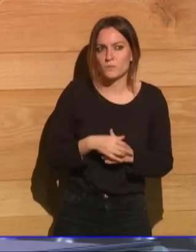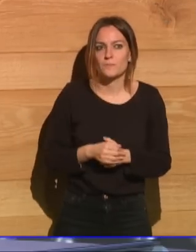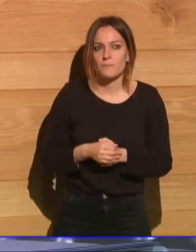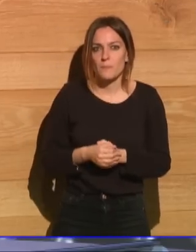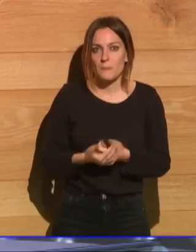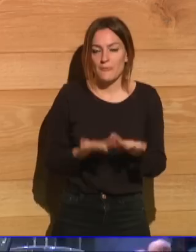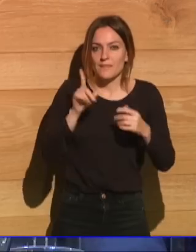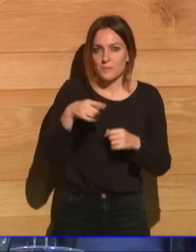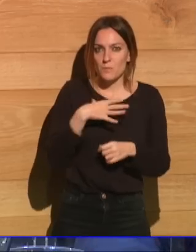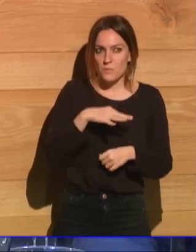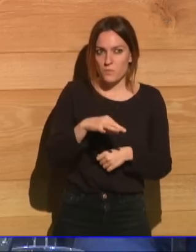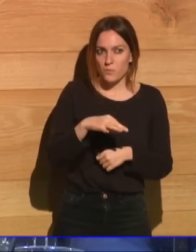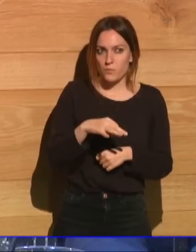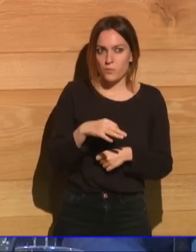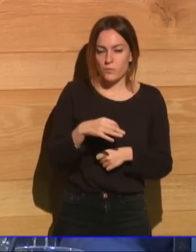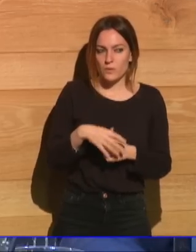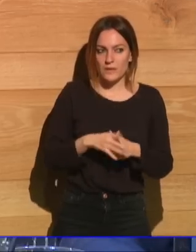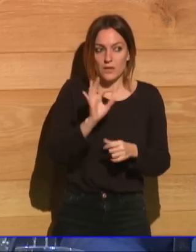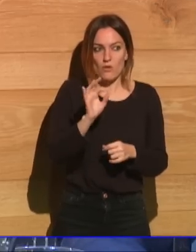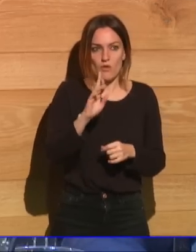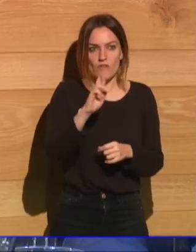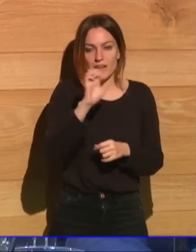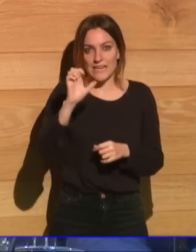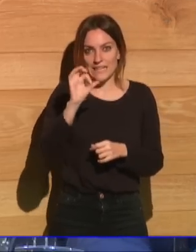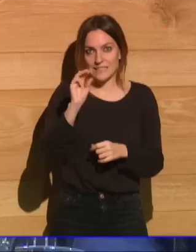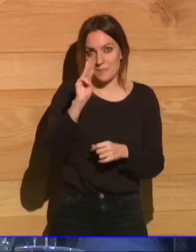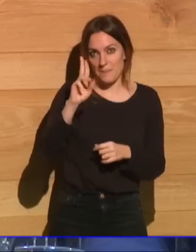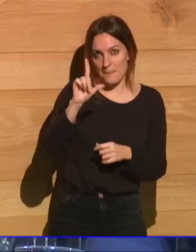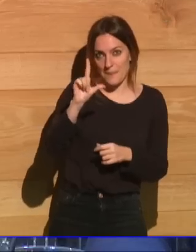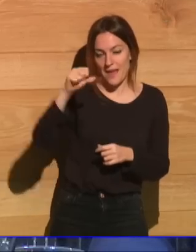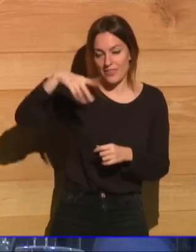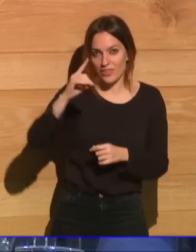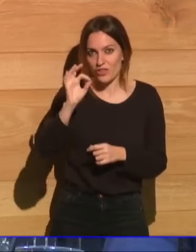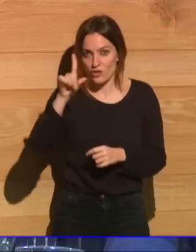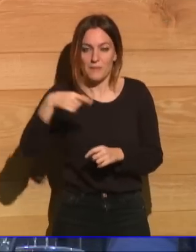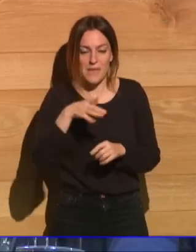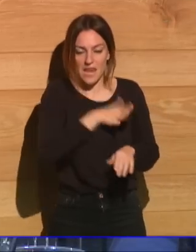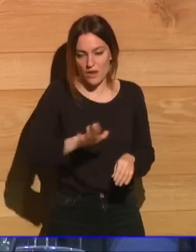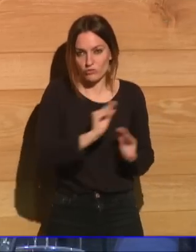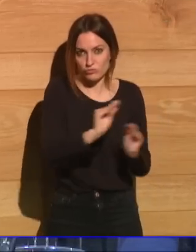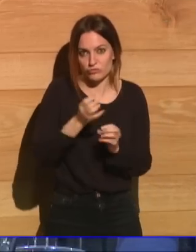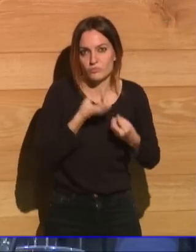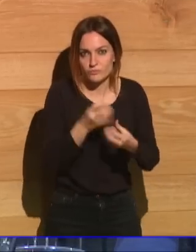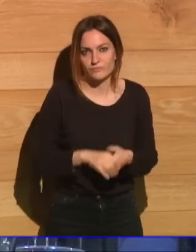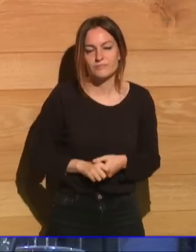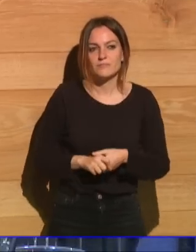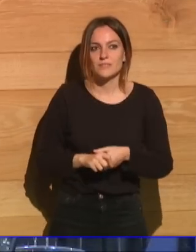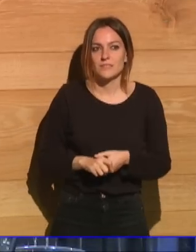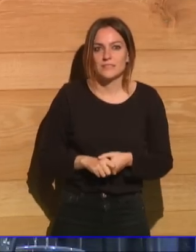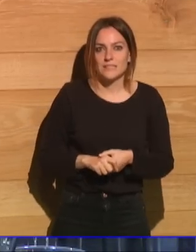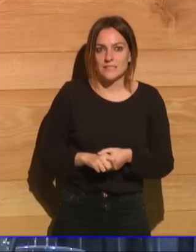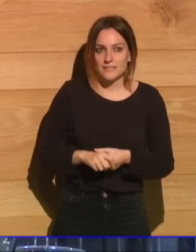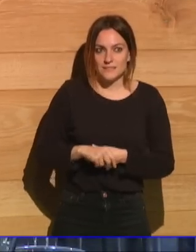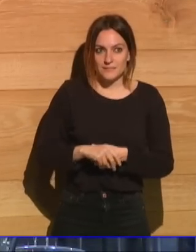Luego, aquí puede haber una parte de El racismo. Resplandor también contaba a sus hijos. Puede haber... Stephen King, que había cenado fuerte